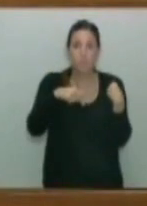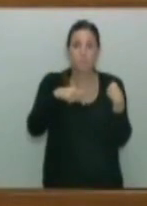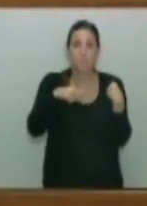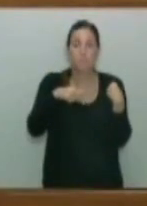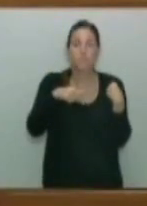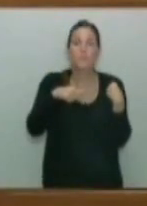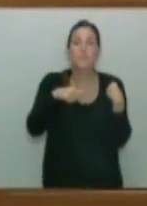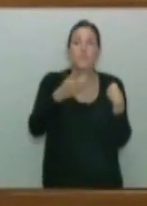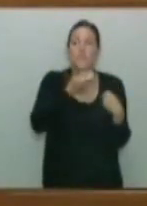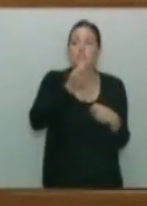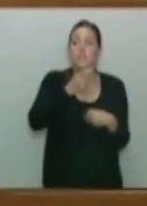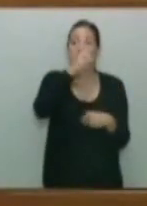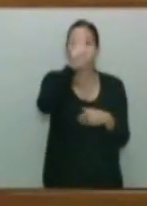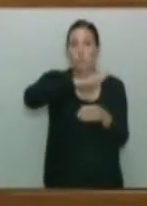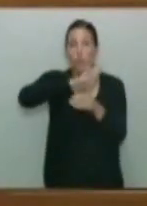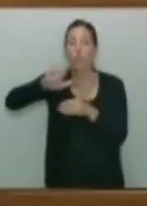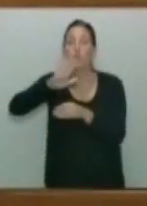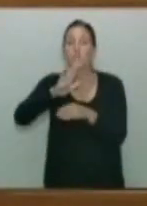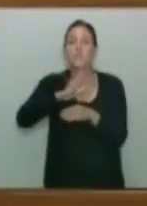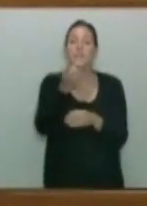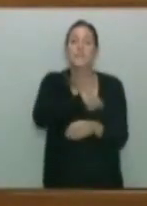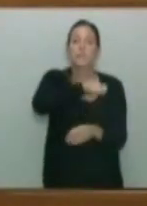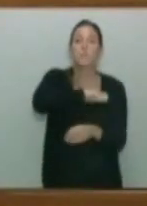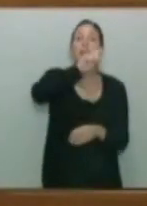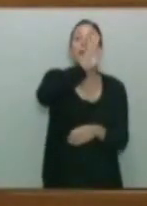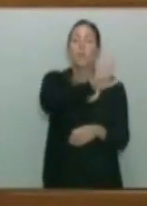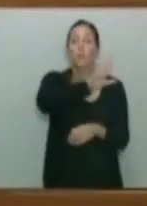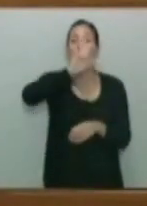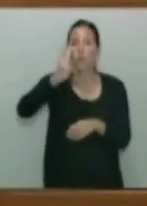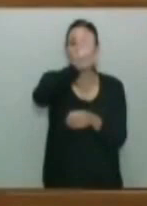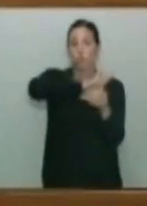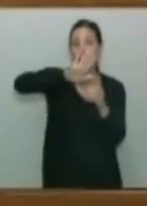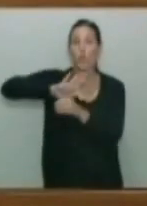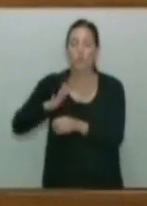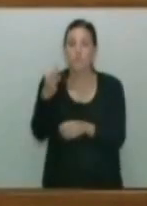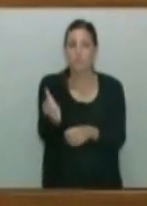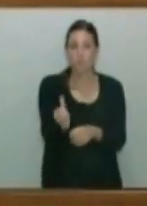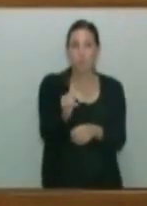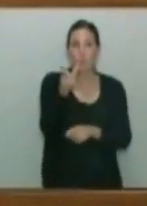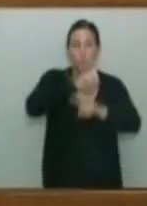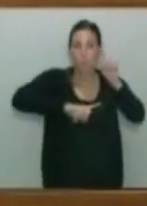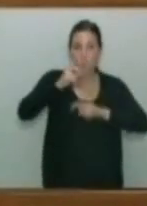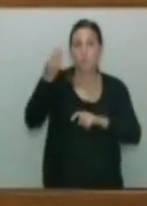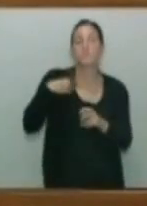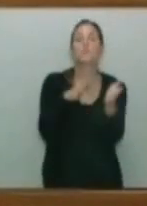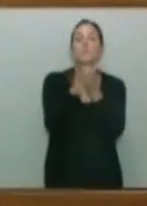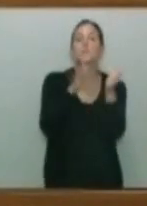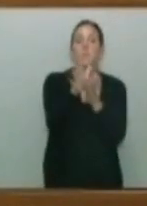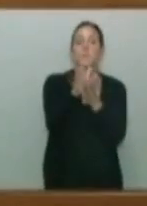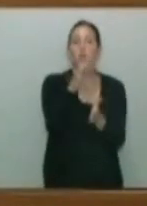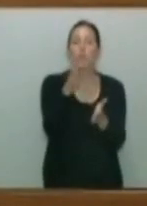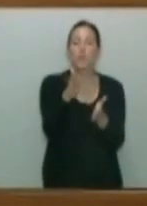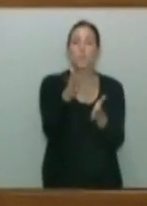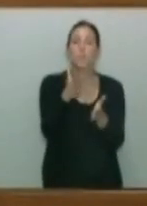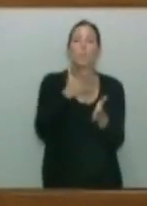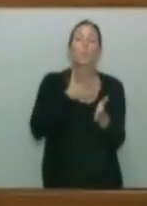circunscripciones, y España está dividida en 52 circunscripciones, por lo cual los problemas de los que voy a hacer referencia ahora, en el caso del régimen electoral general,